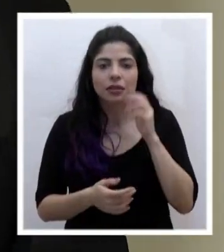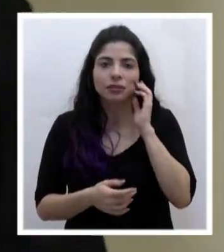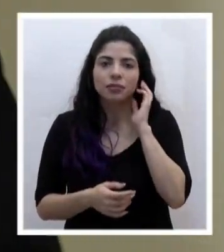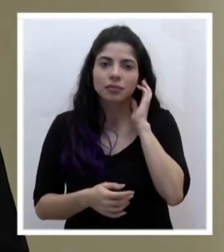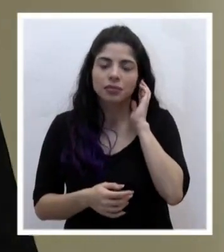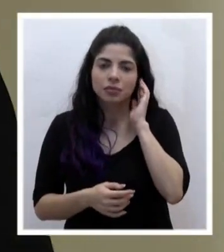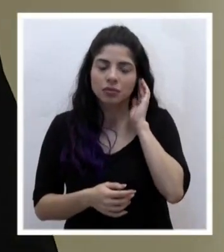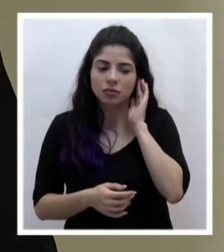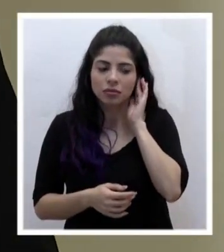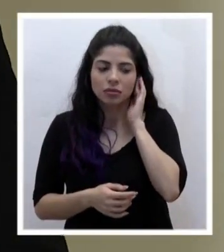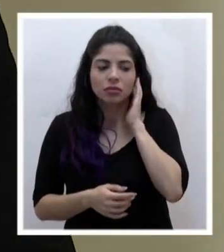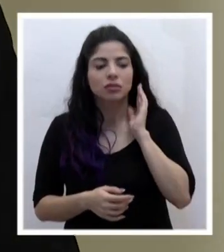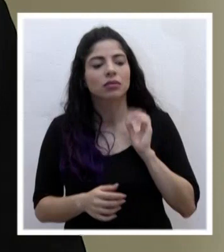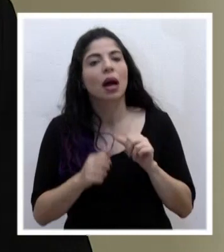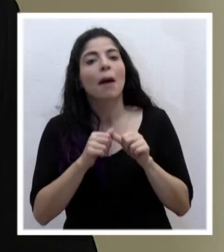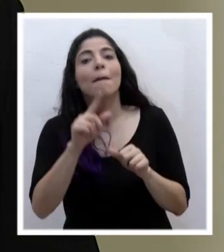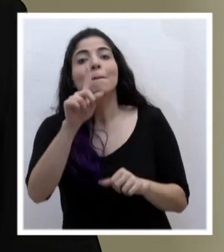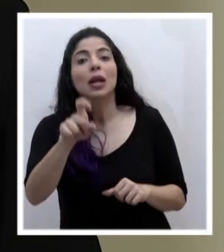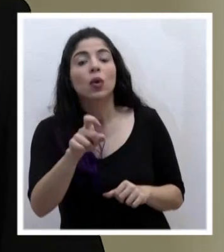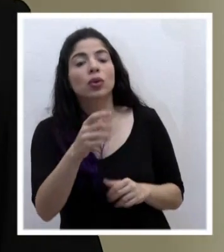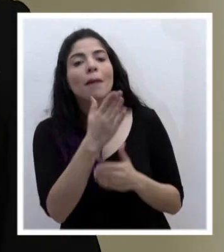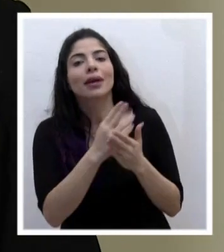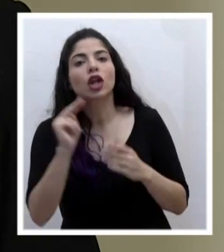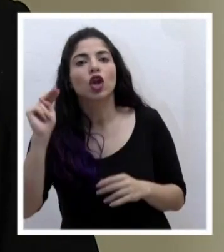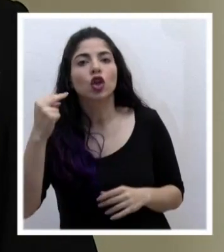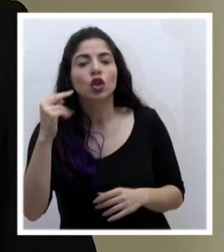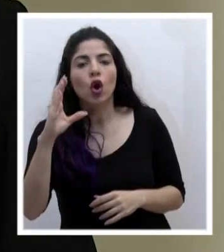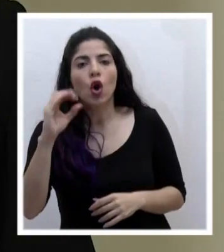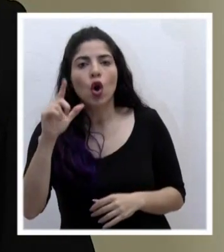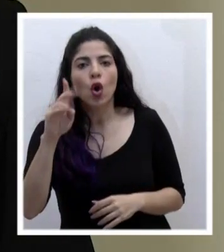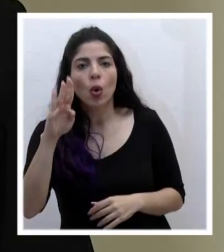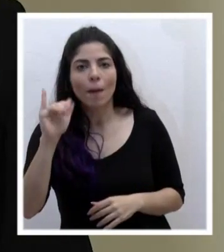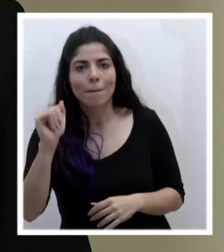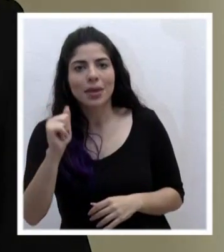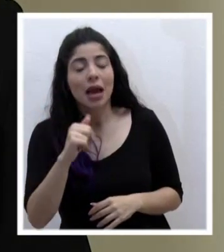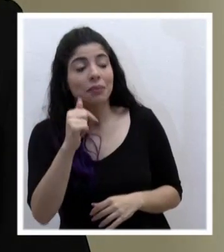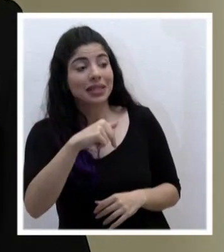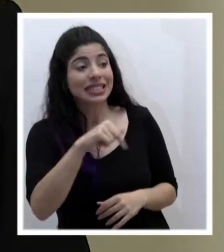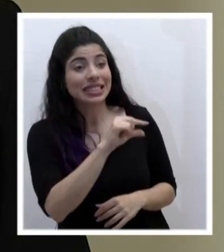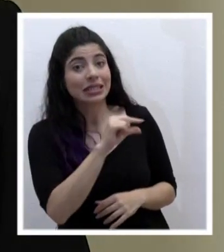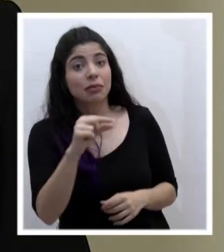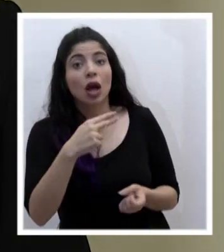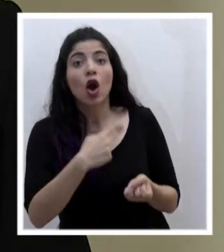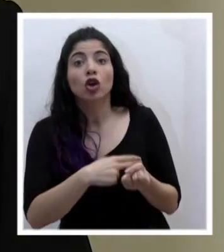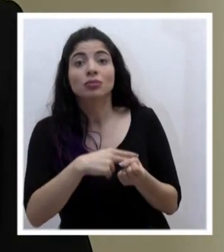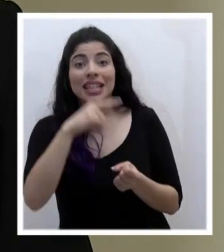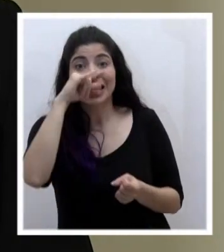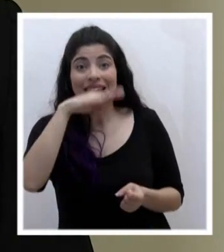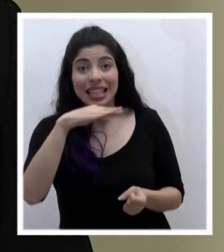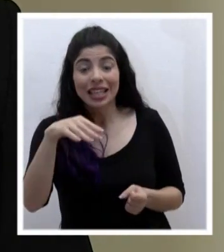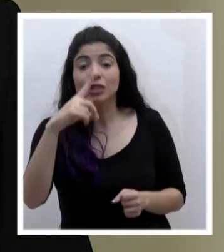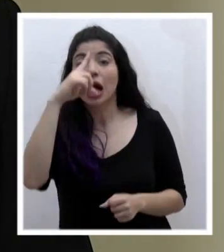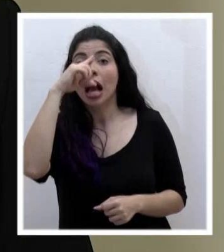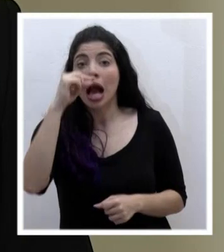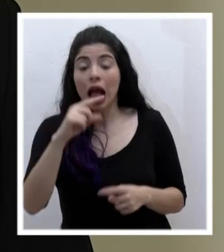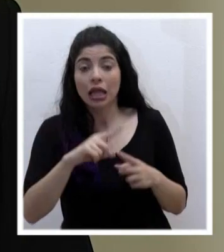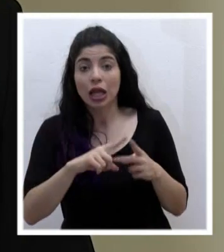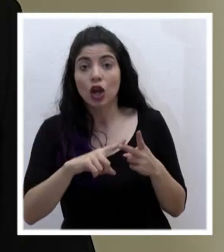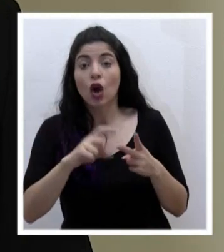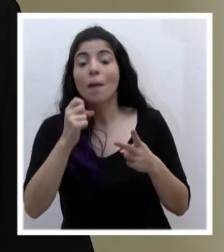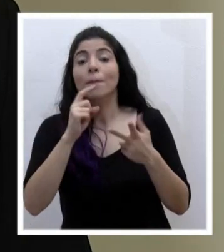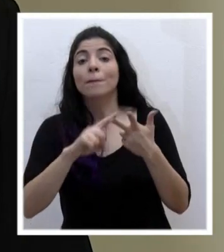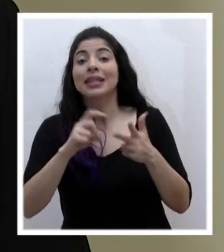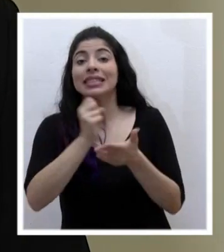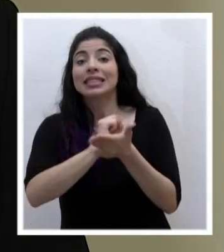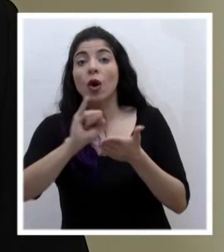con las preguntas. La siguiente es de Noticias Colombia. Esta semana el Hospital de Niños, el Calderón Guardia y el San